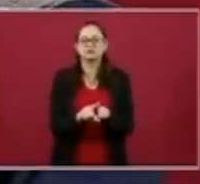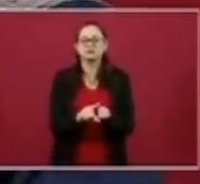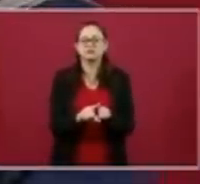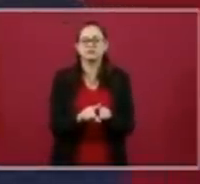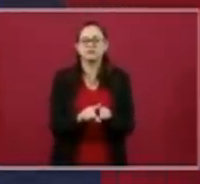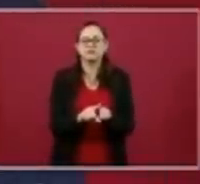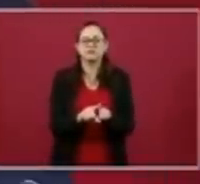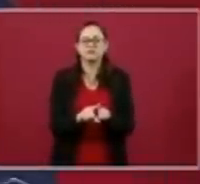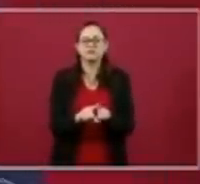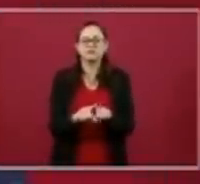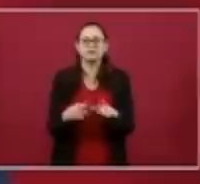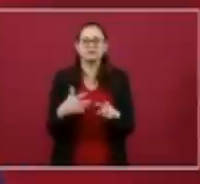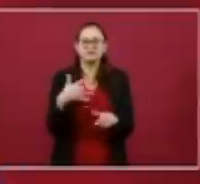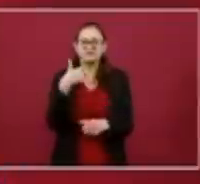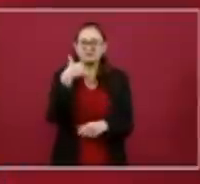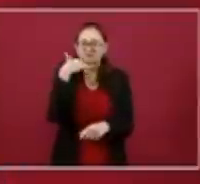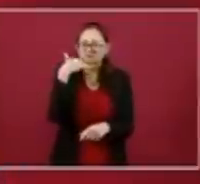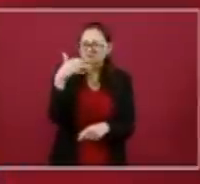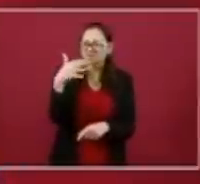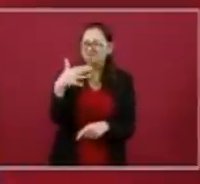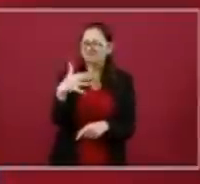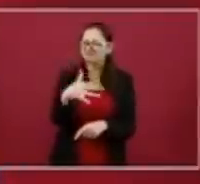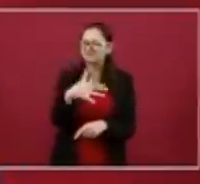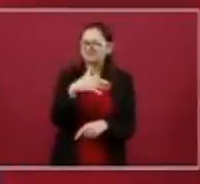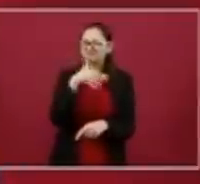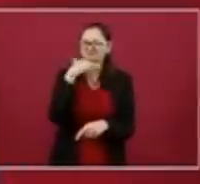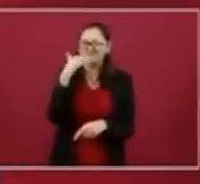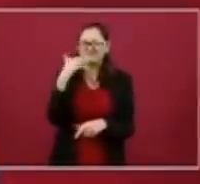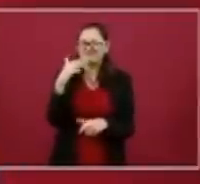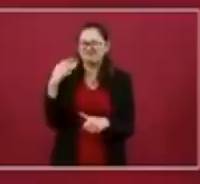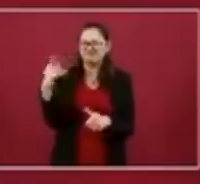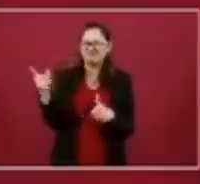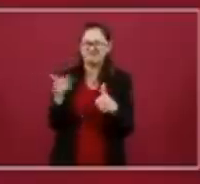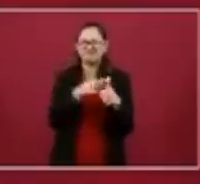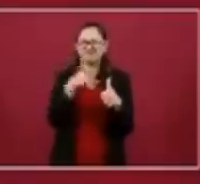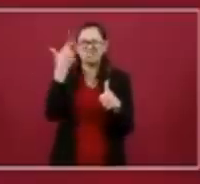el predominio de la corrupción, del derroche